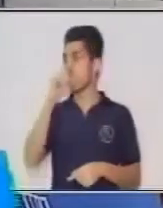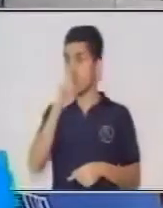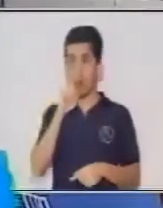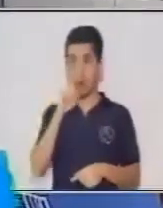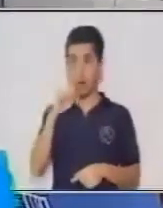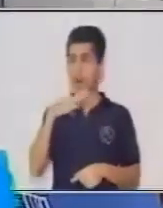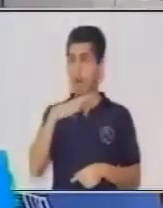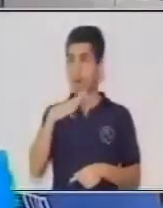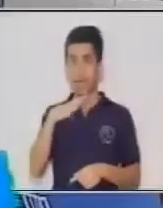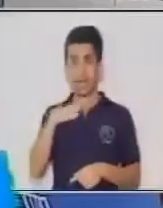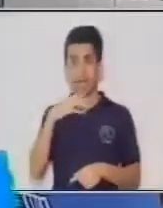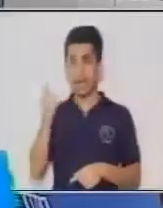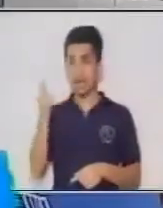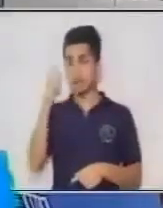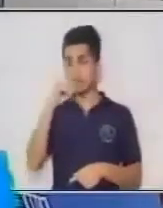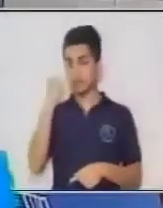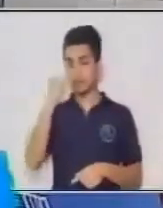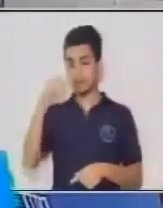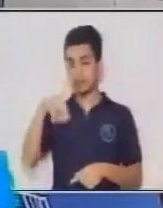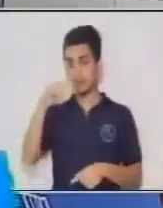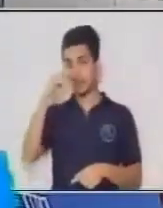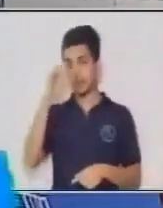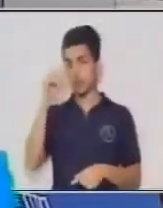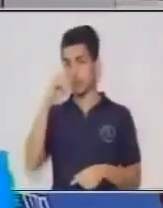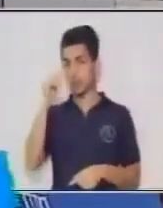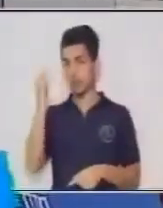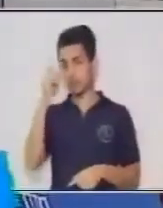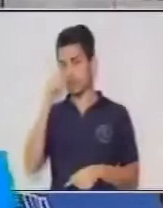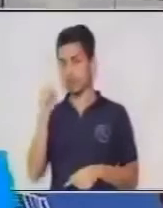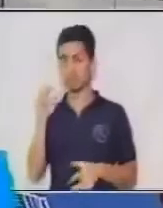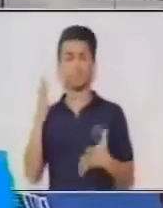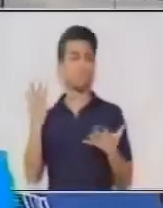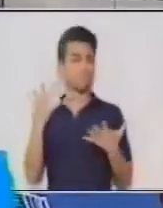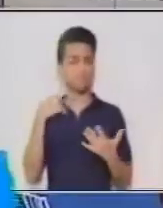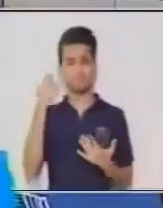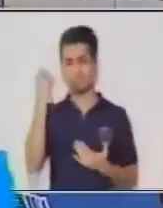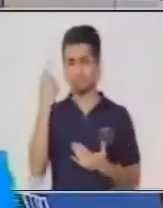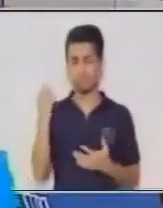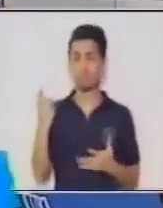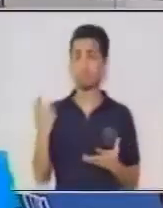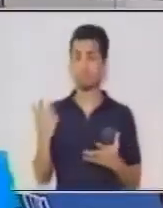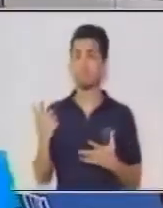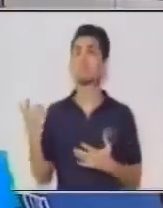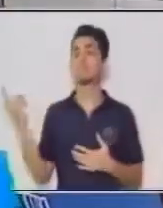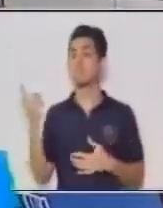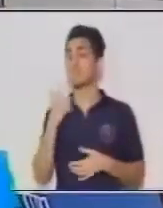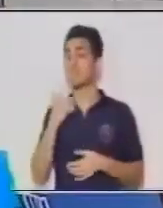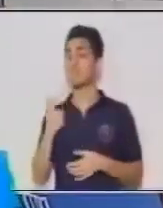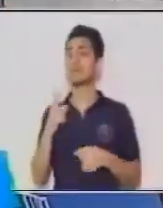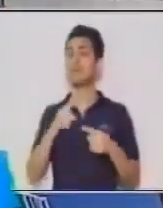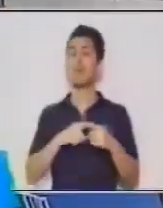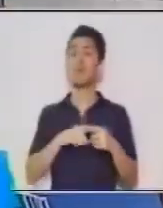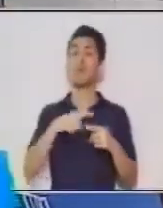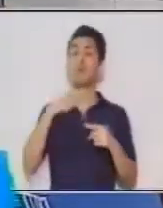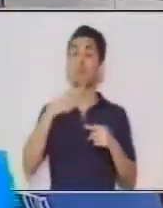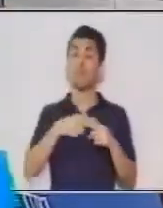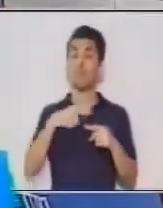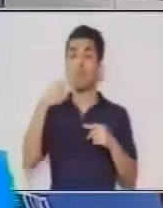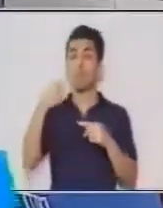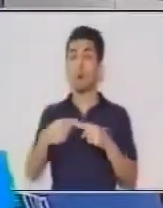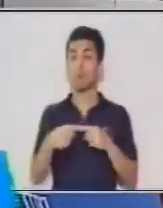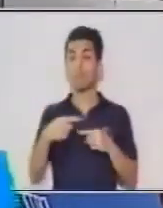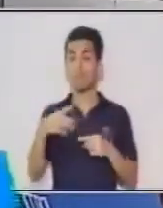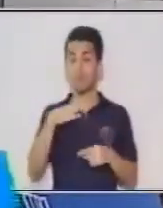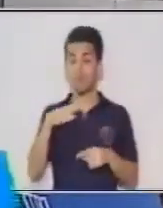concepto? Ese concepto lo vamos a entender cuando tenemos en el